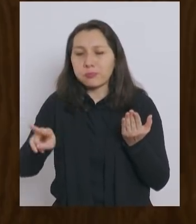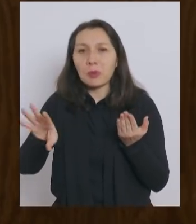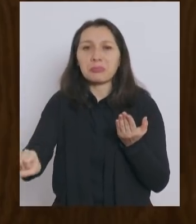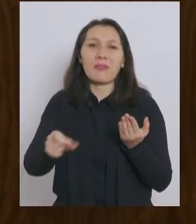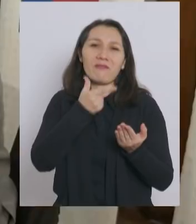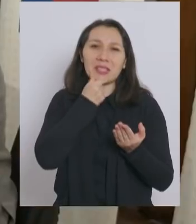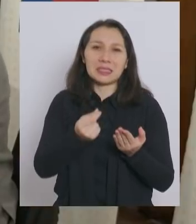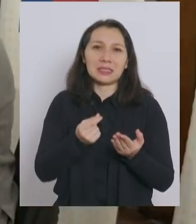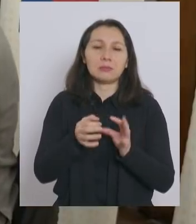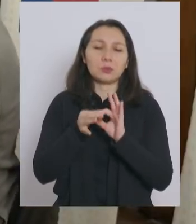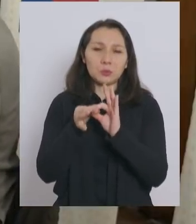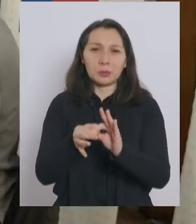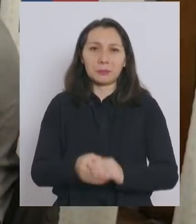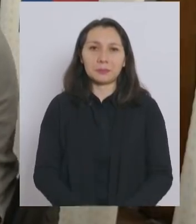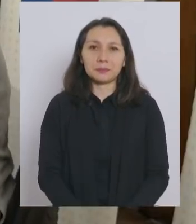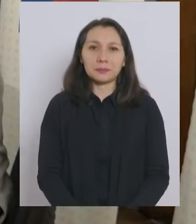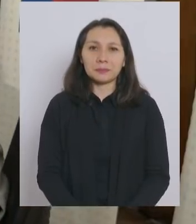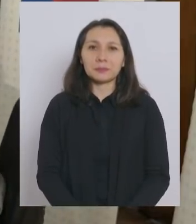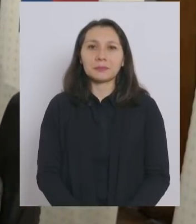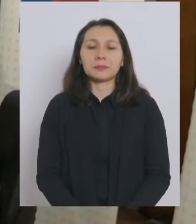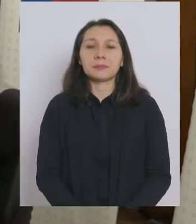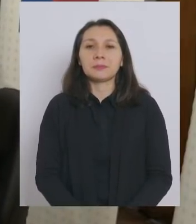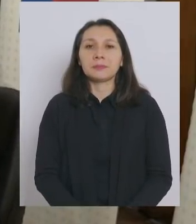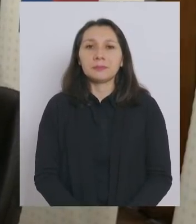es. Muchas gracias.